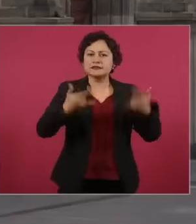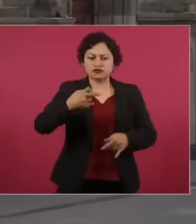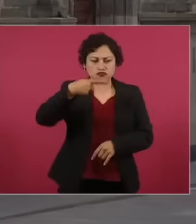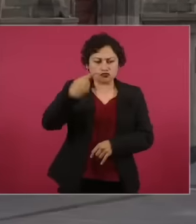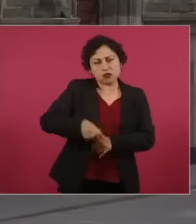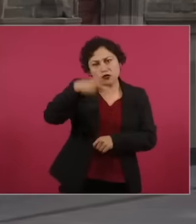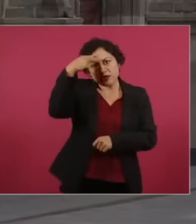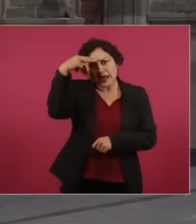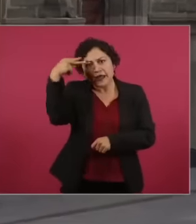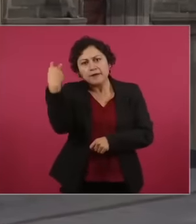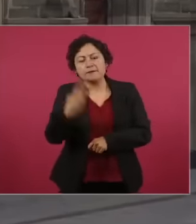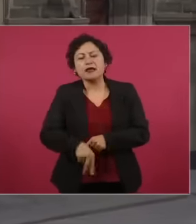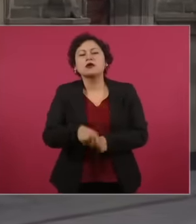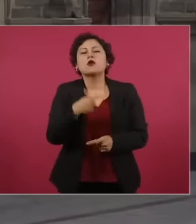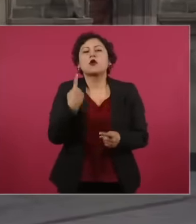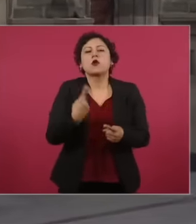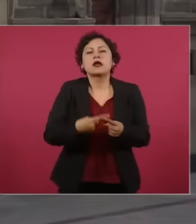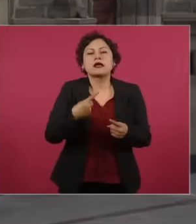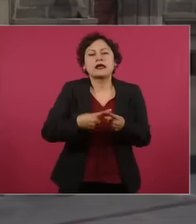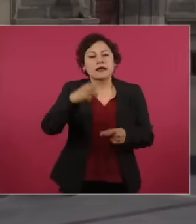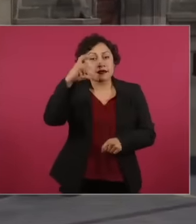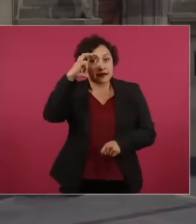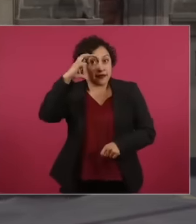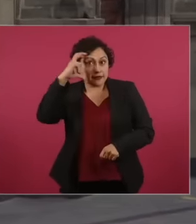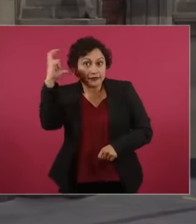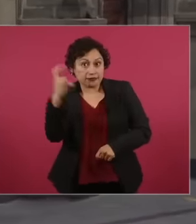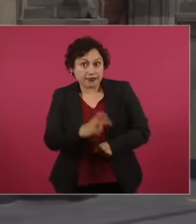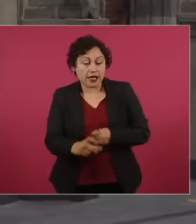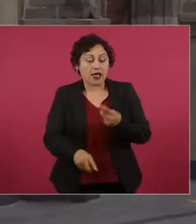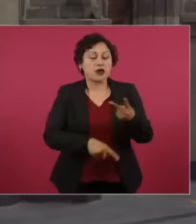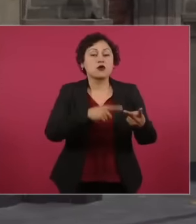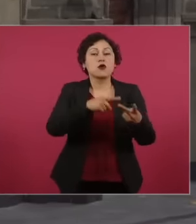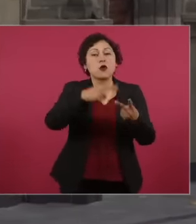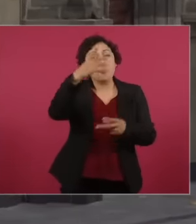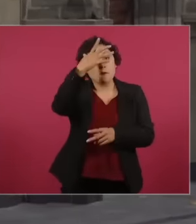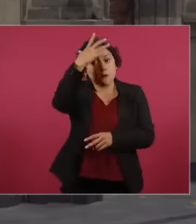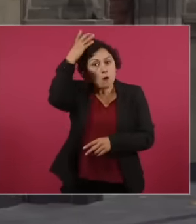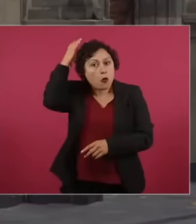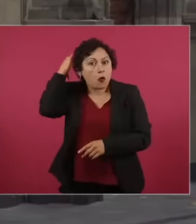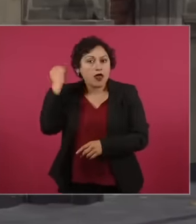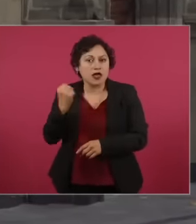Morelos, no solo lucharon por la independencia,